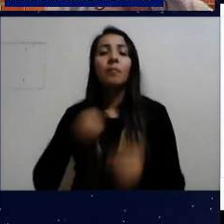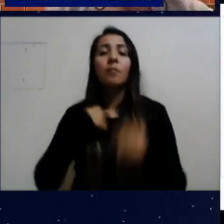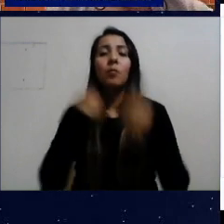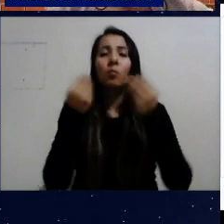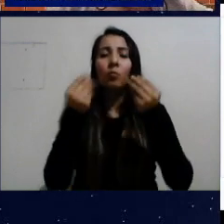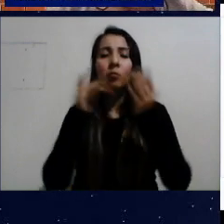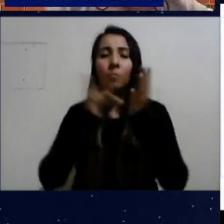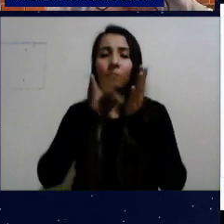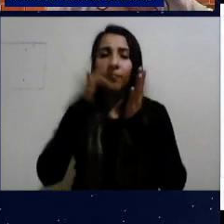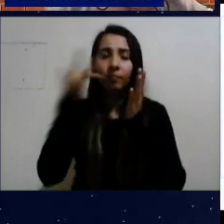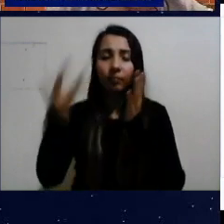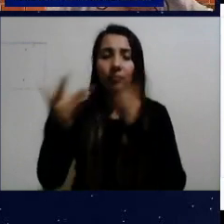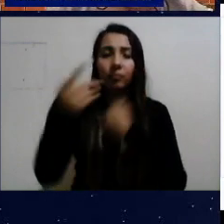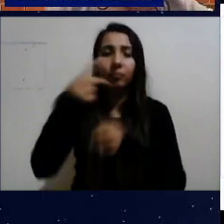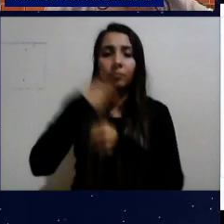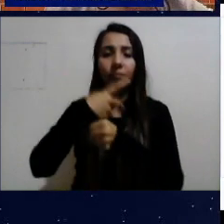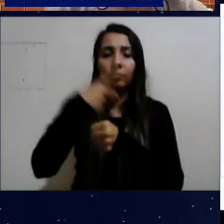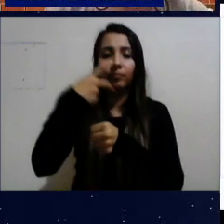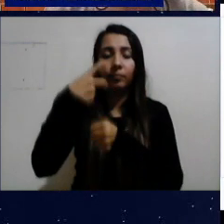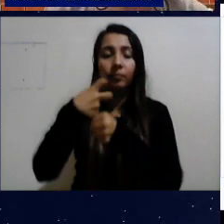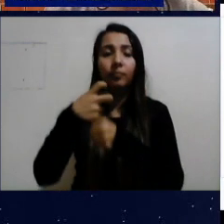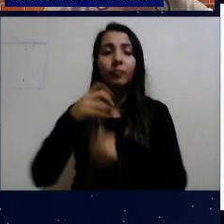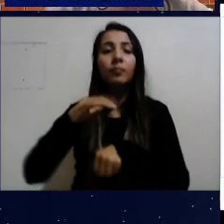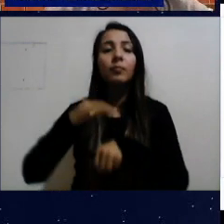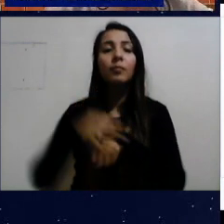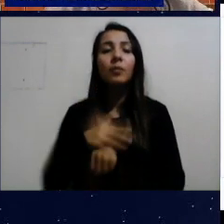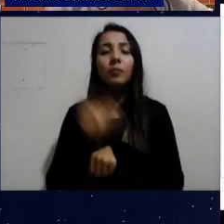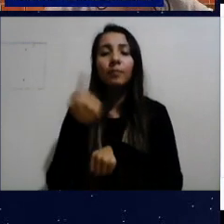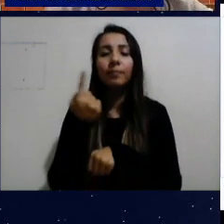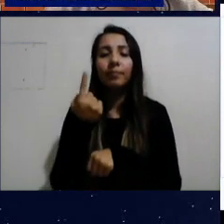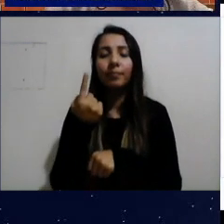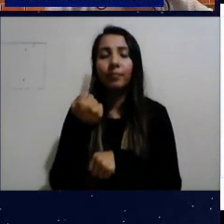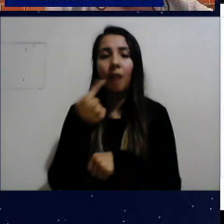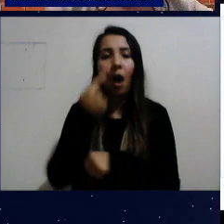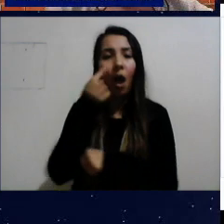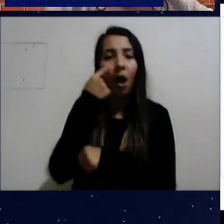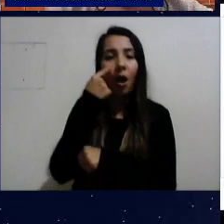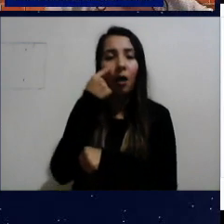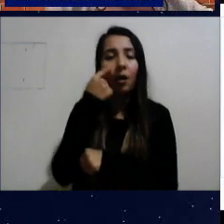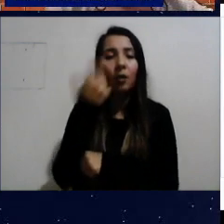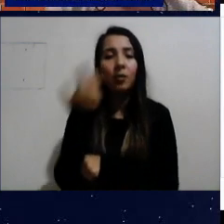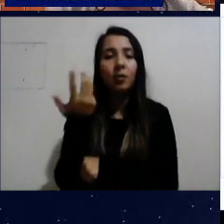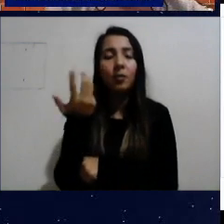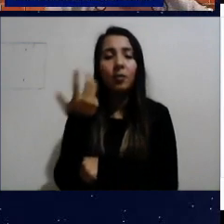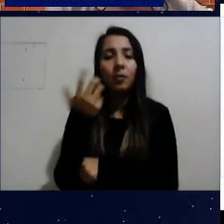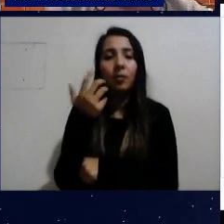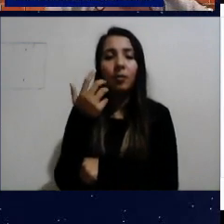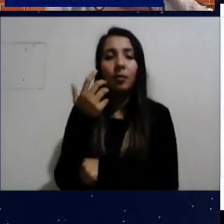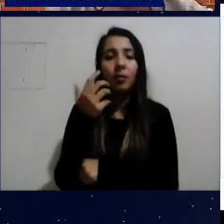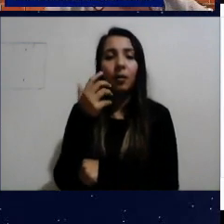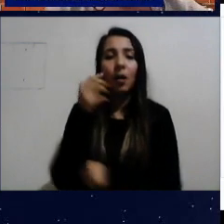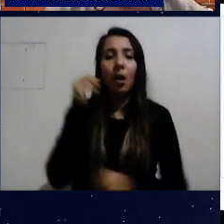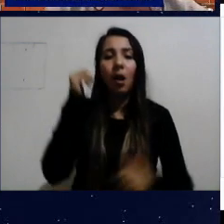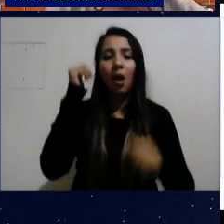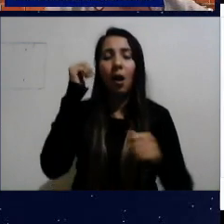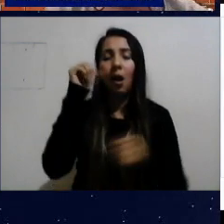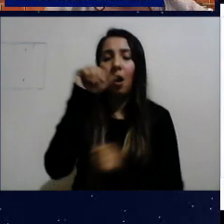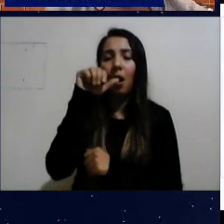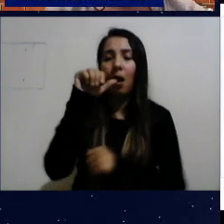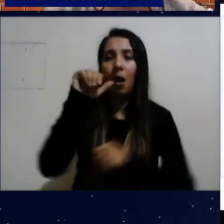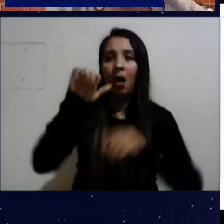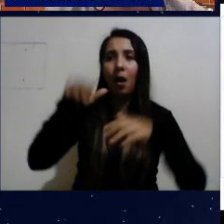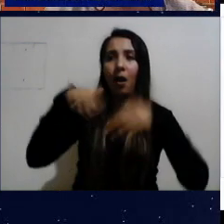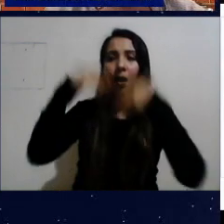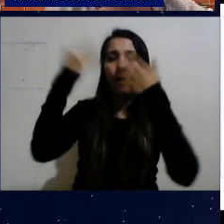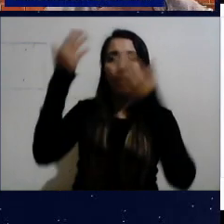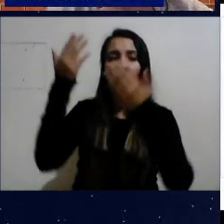os agradezco muchísimo la invitación porque habitualmente la astronomía ultravioleta es como un poco la hermana